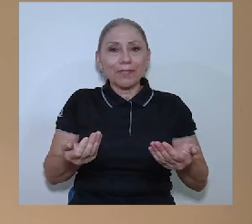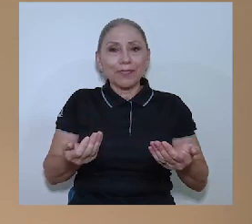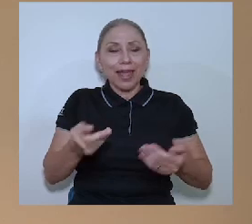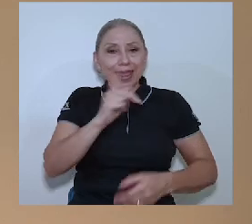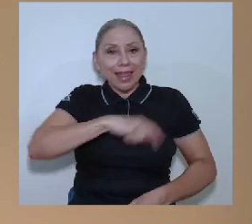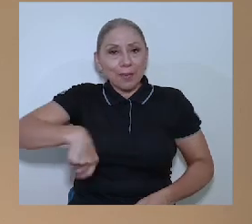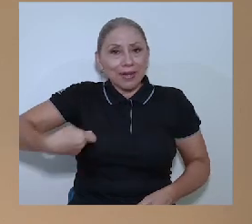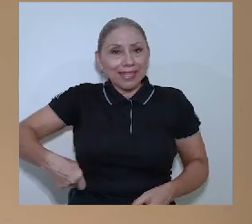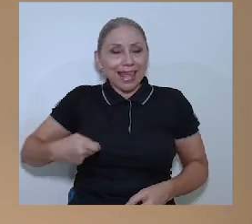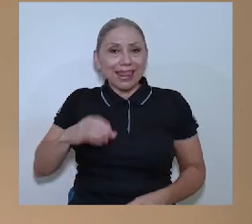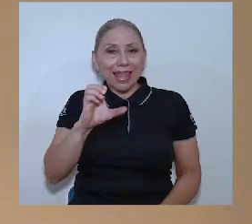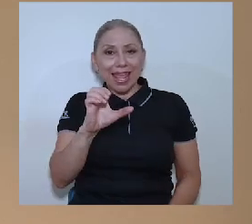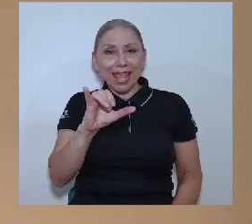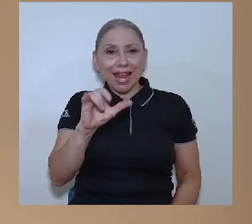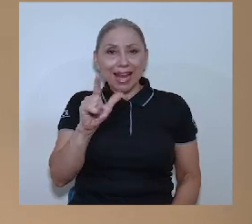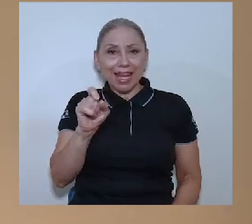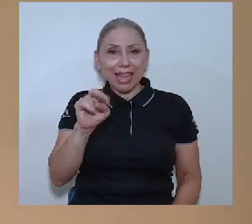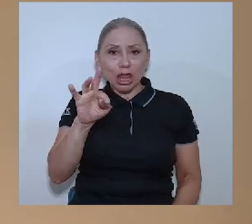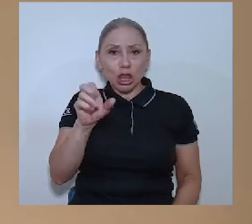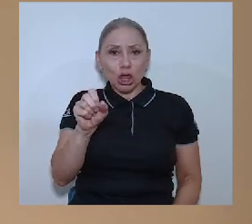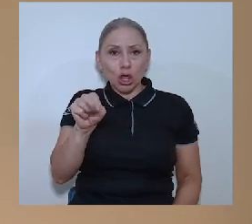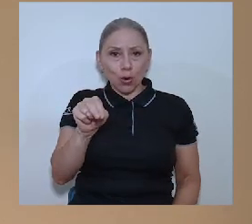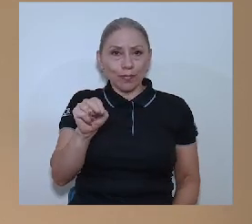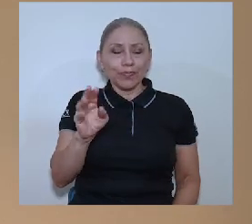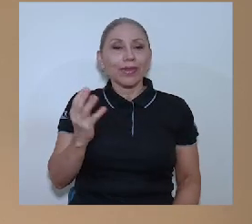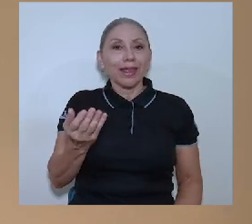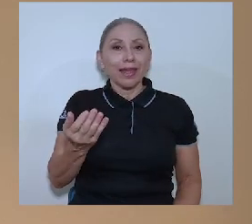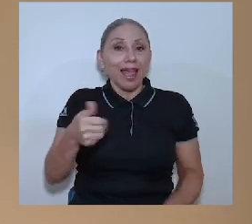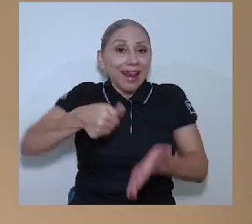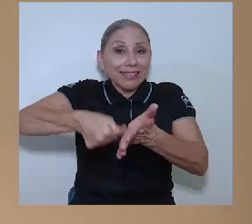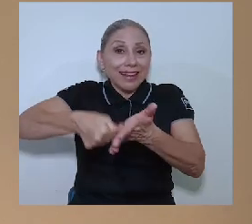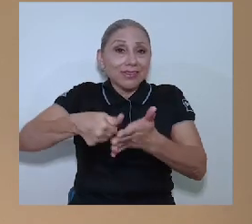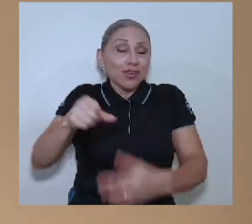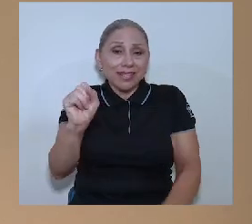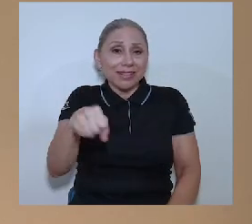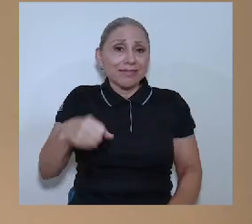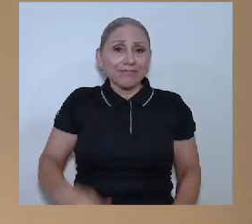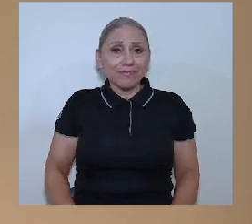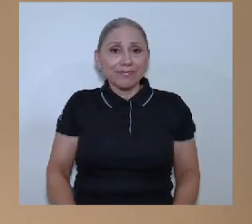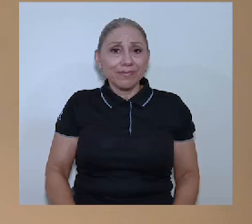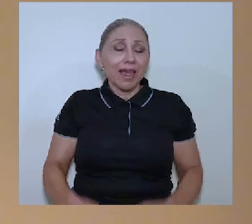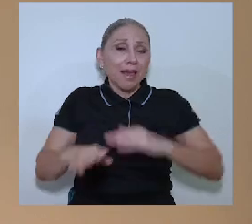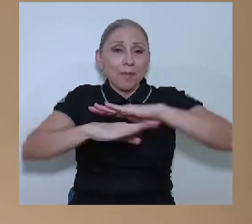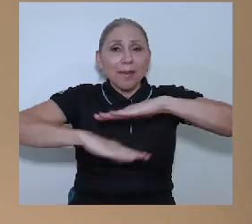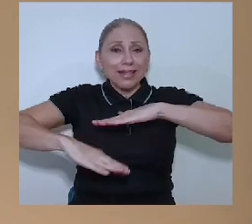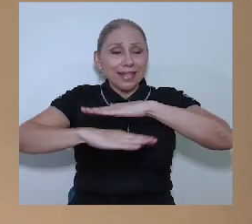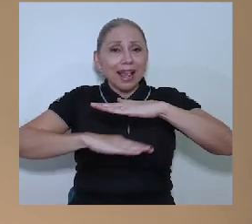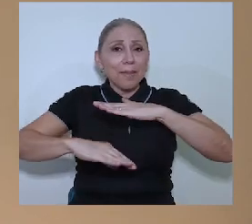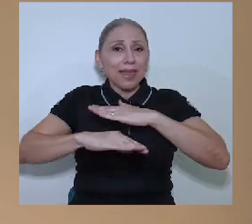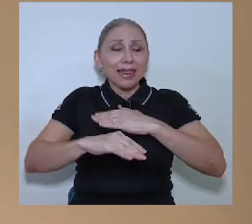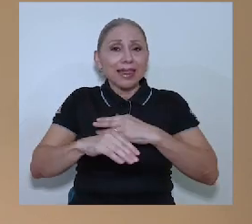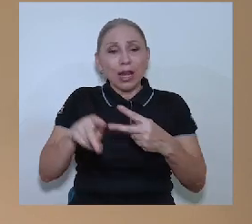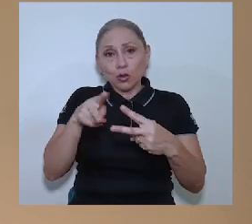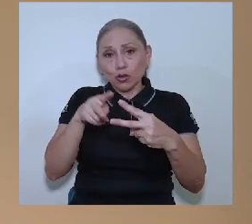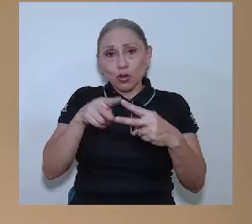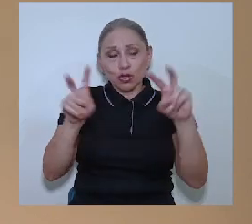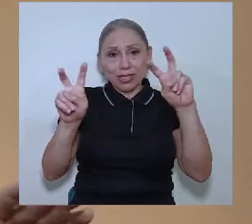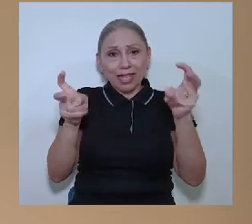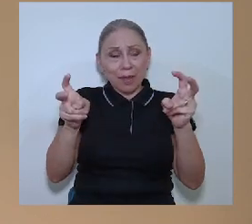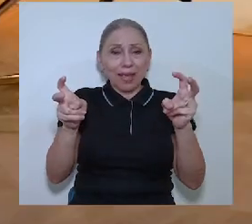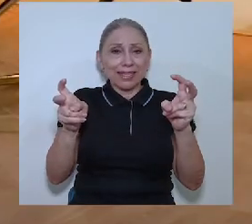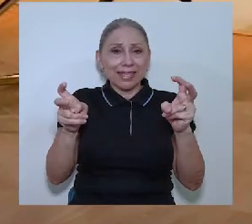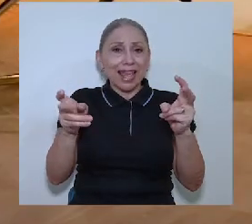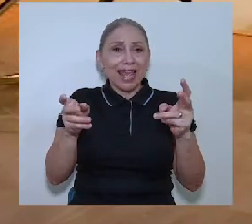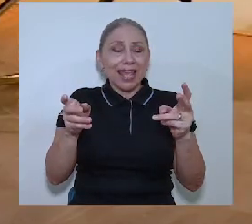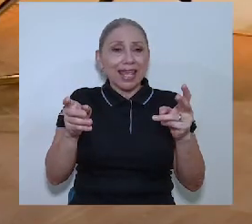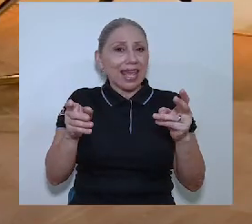del presidente Clinton en las elecciones. Y sí, básicamente los dos temas que en